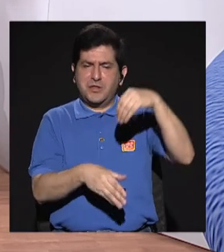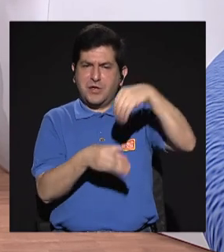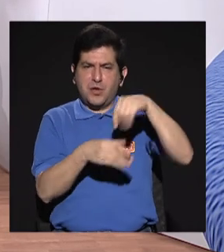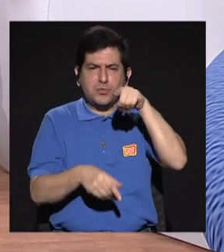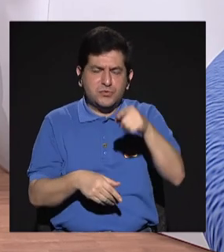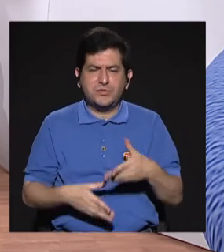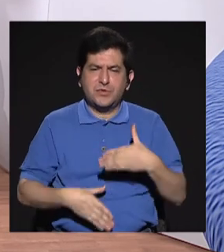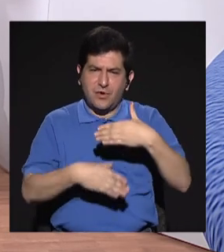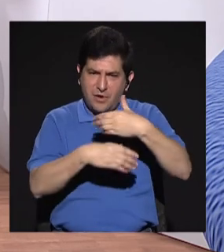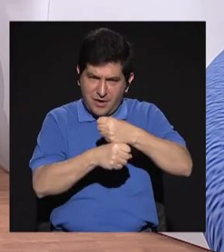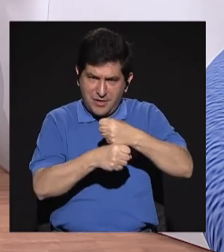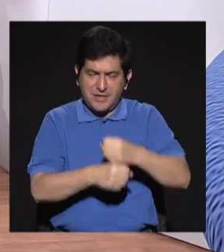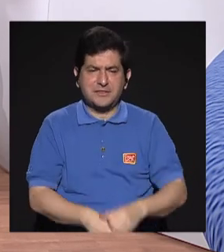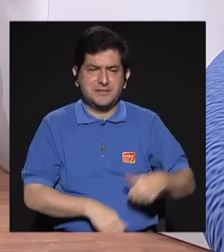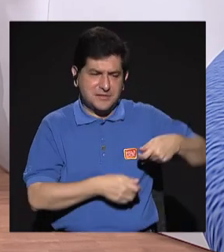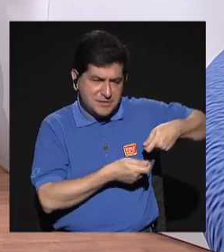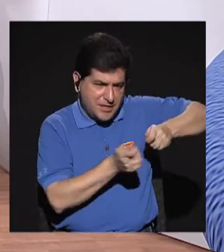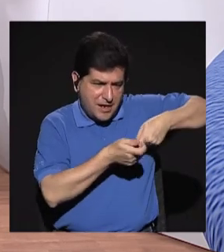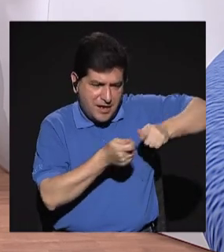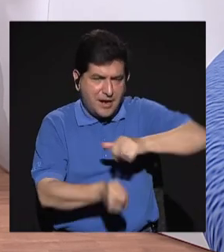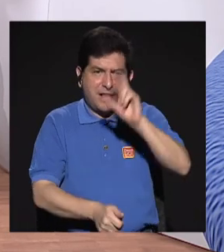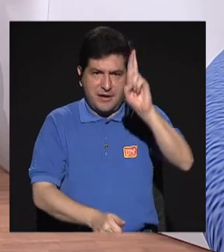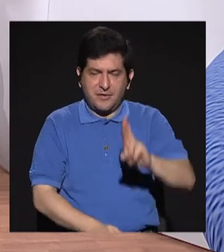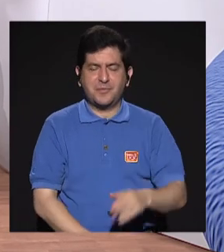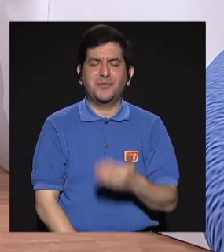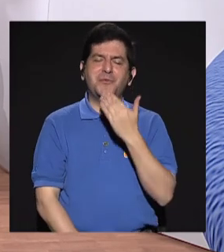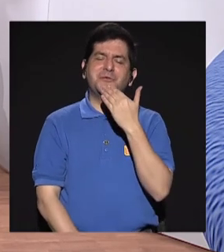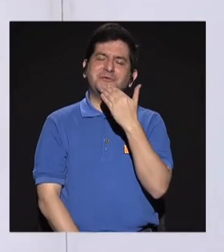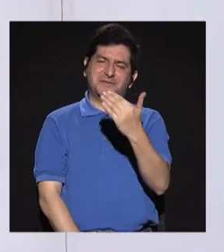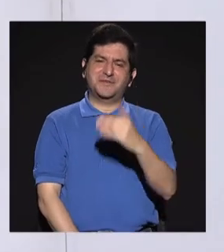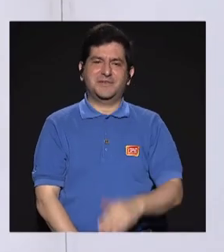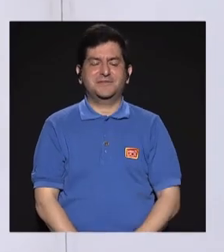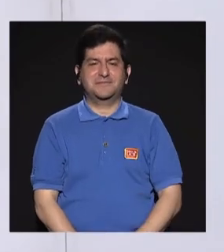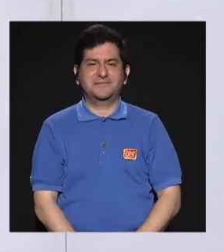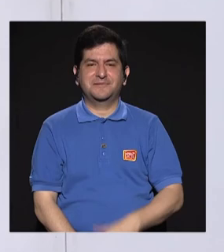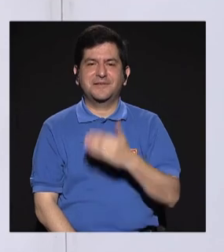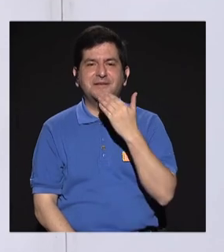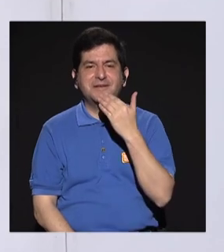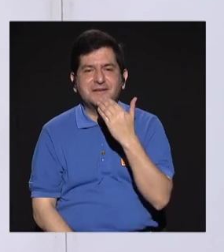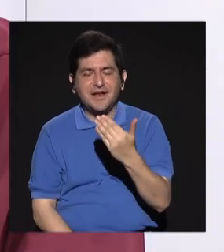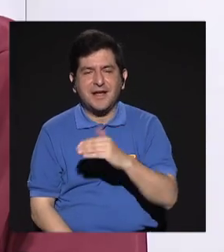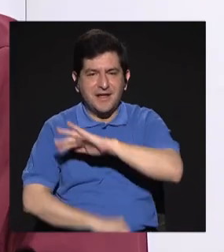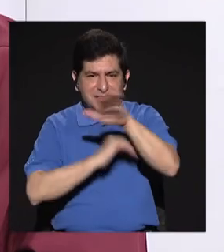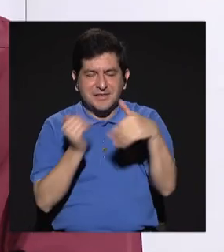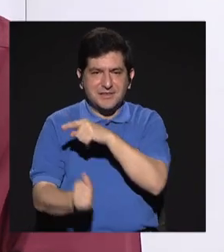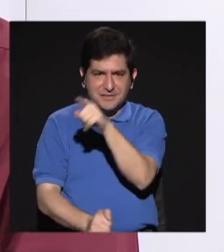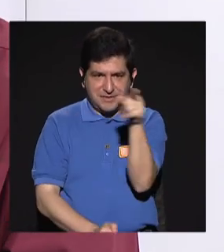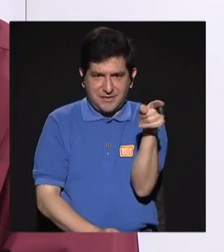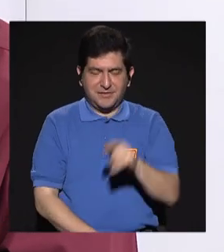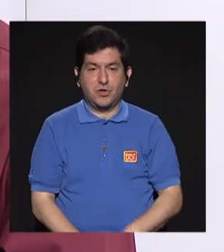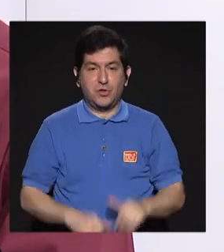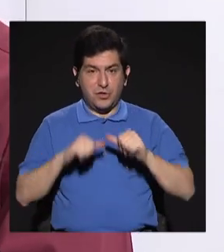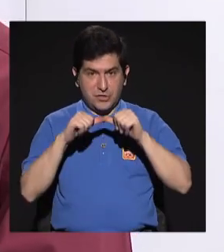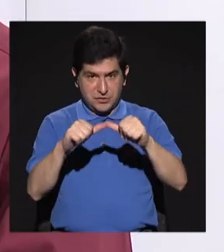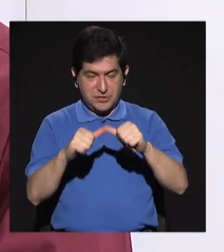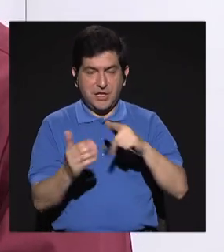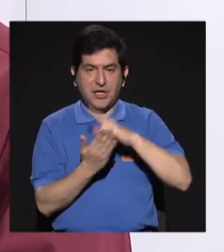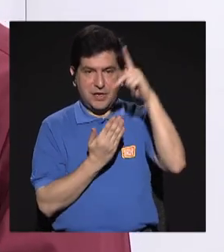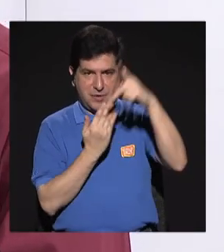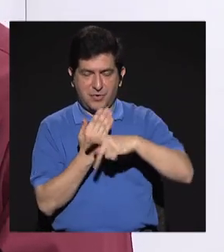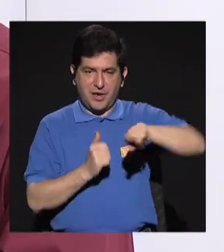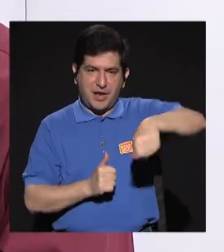trabajo y el aporte que ustedes estaba haciendo verdaderamente la arqueología costarricense muchas gracias muchas gracias gracias a todos y todos ustedes